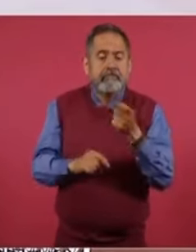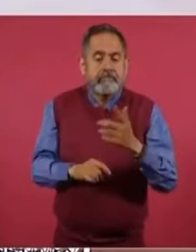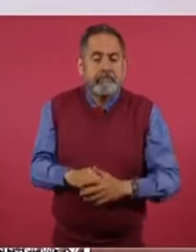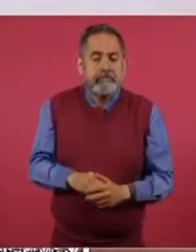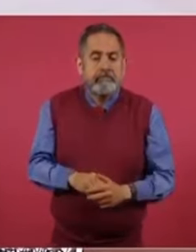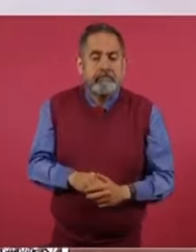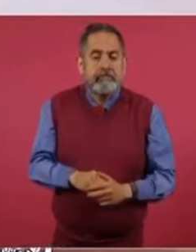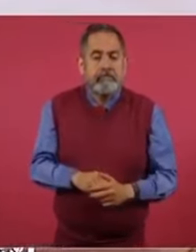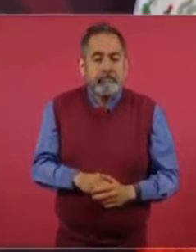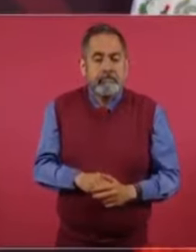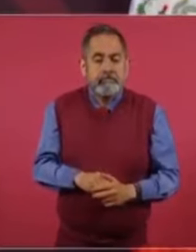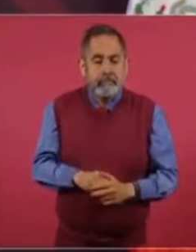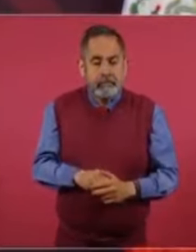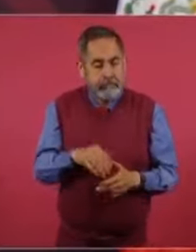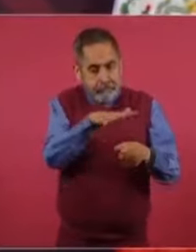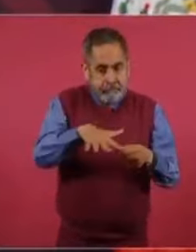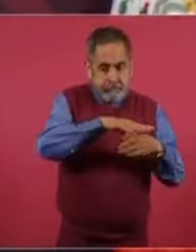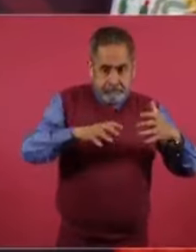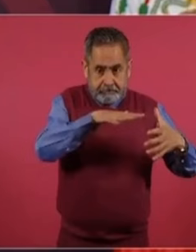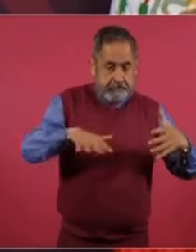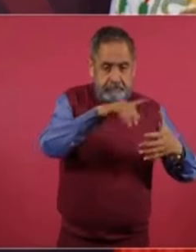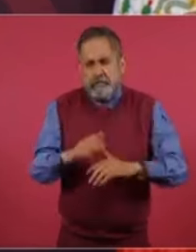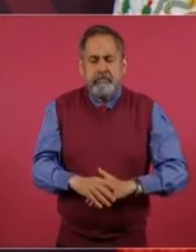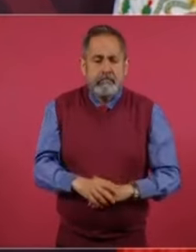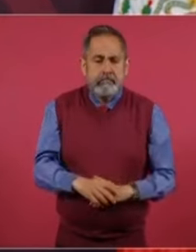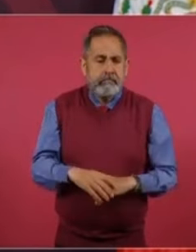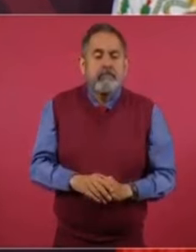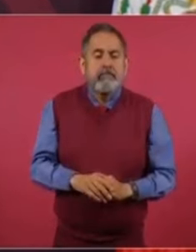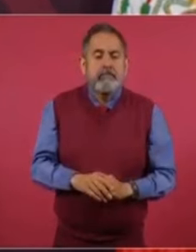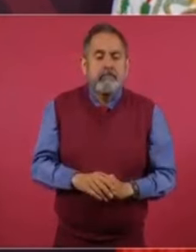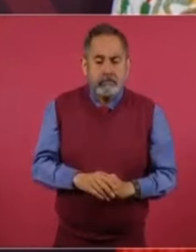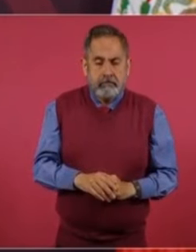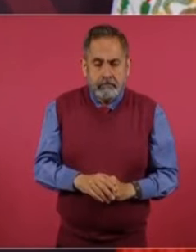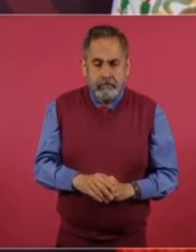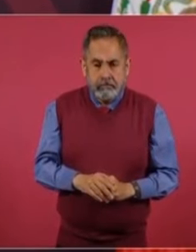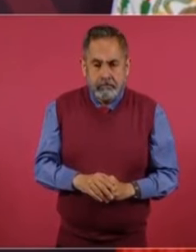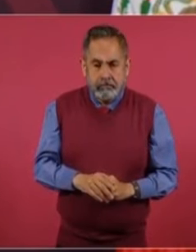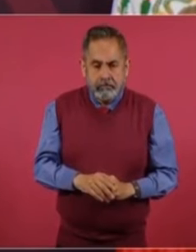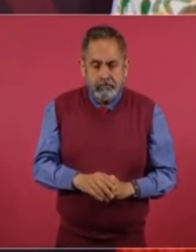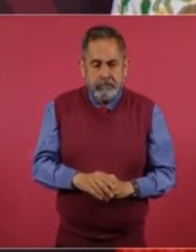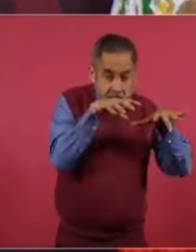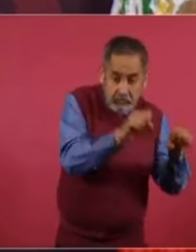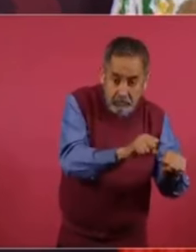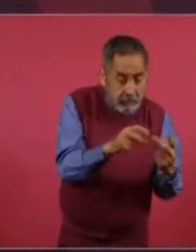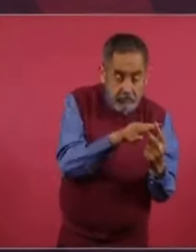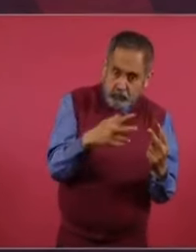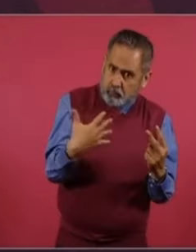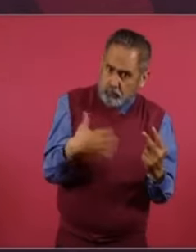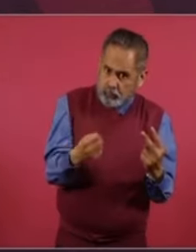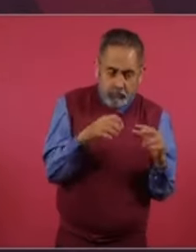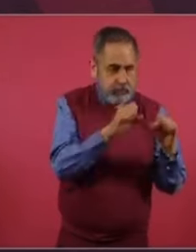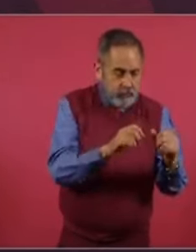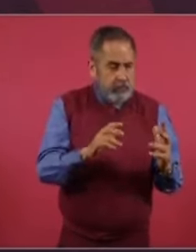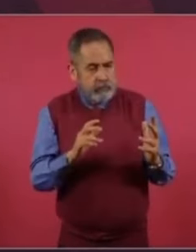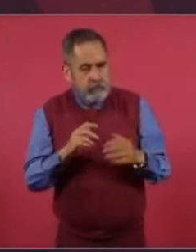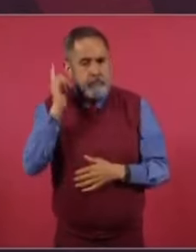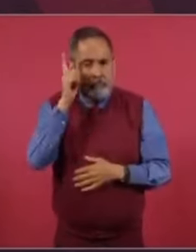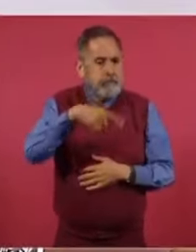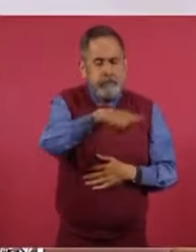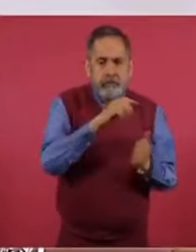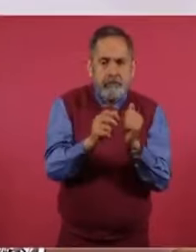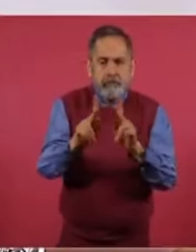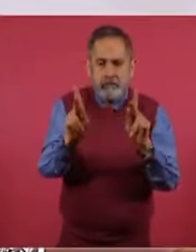de que toda esa región esté en calma, porque es un hecho fuerte y nosotros lo que deseamos es que